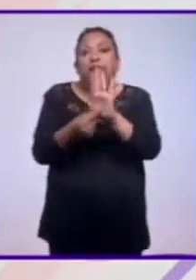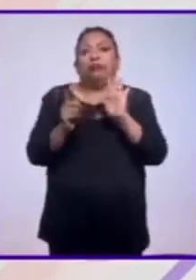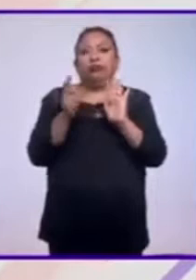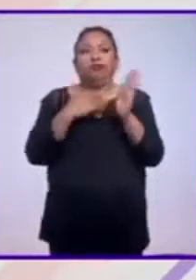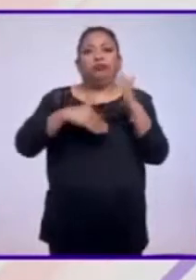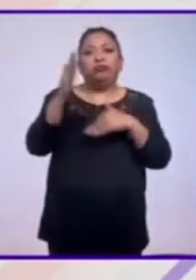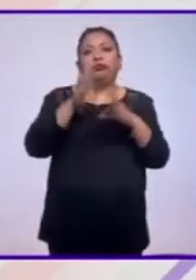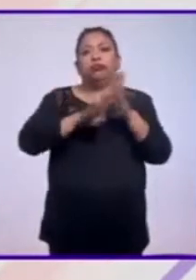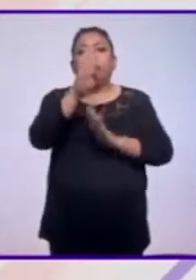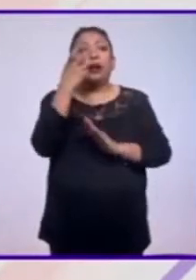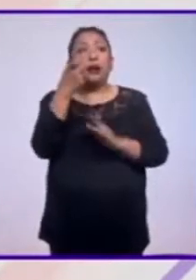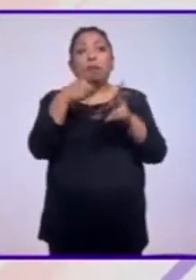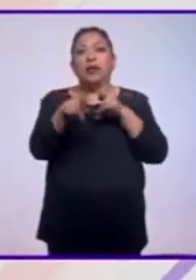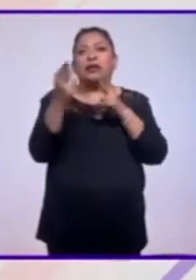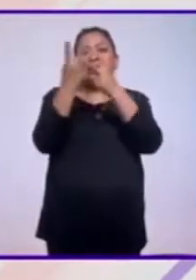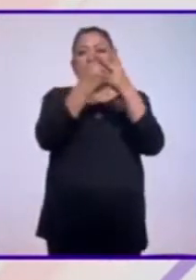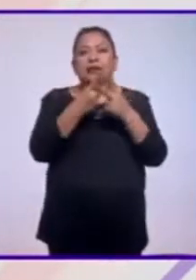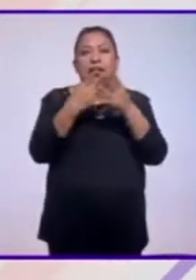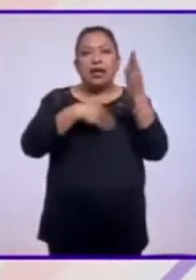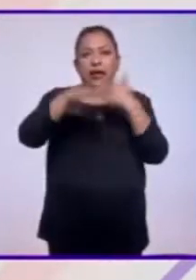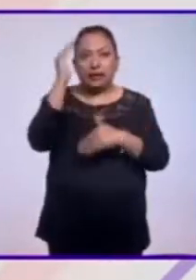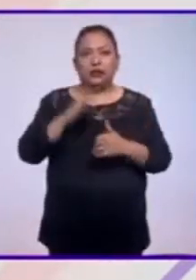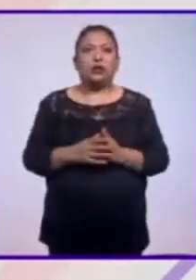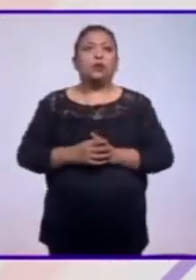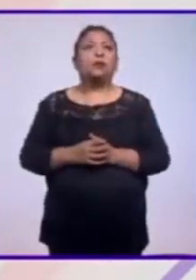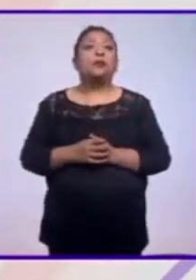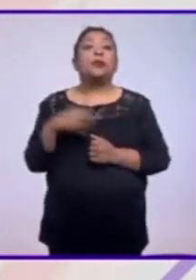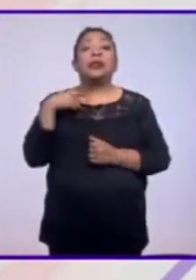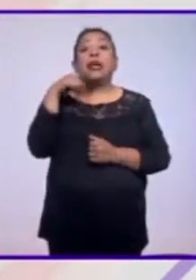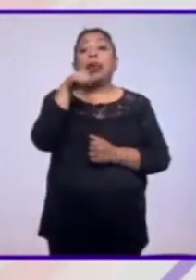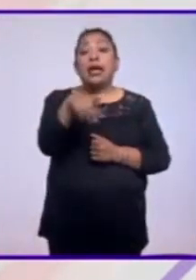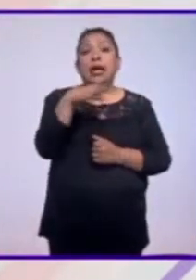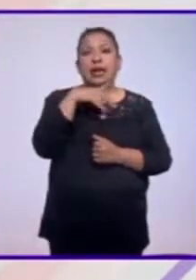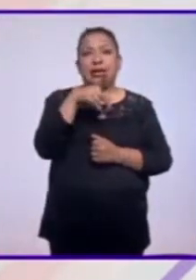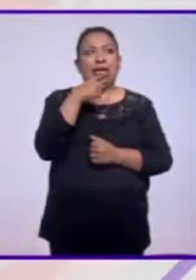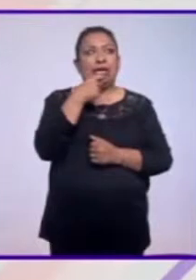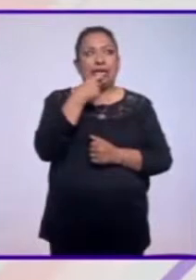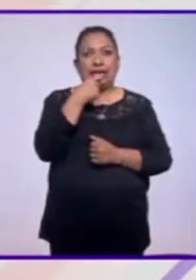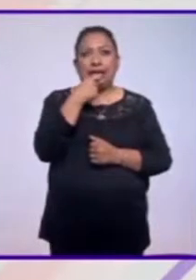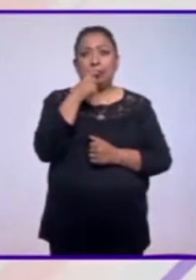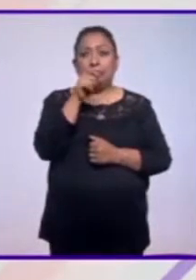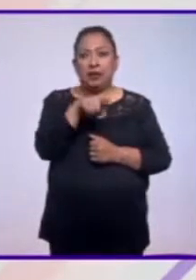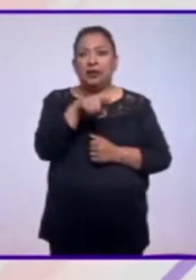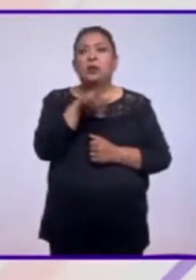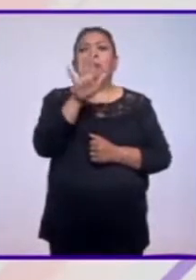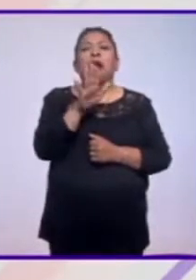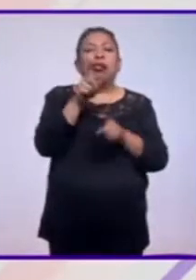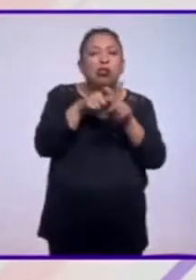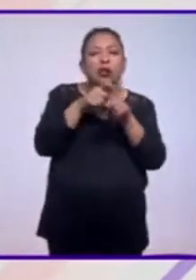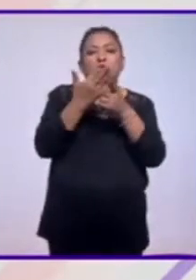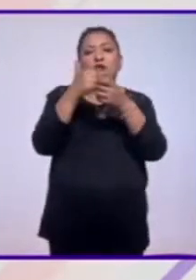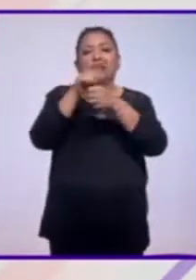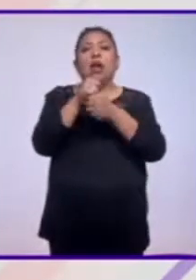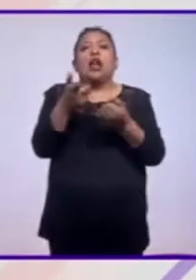cual surgió la serie La Estrella del Éxito. Y de ahí salió esta línea, que es una crítica